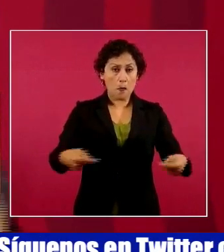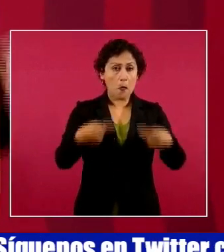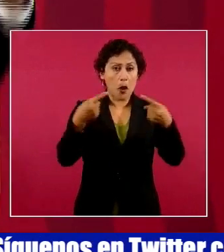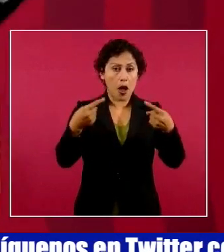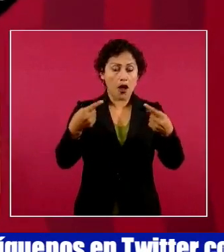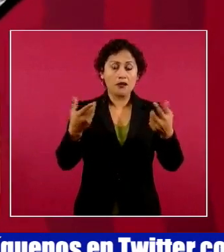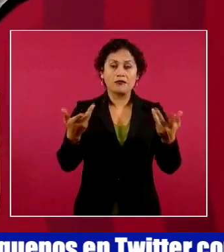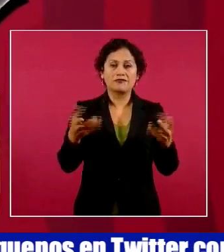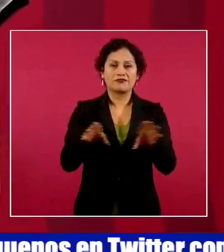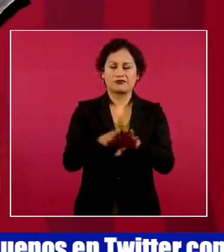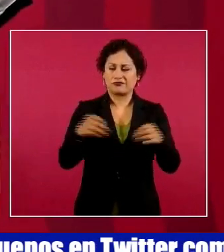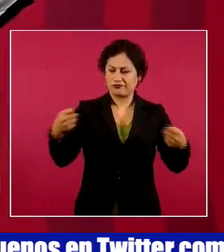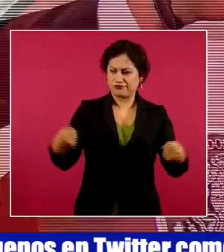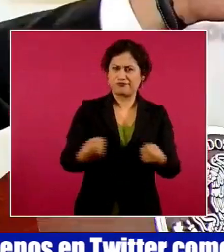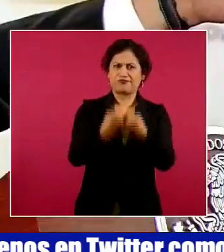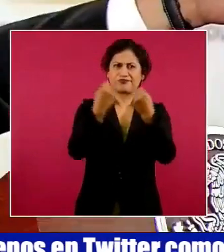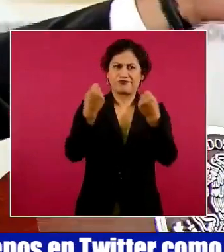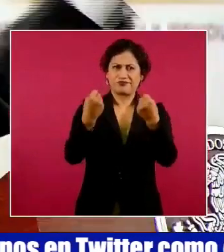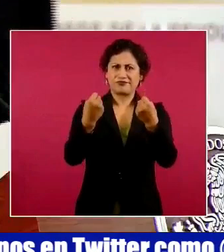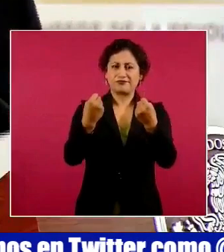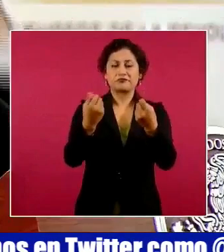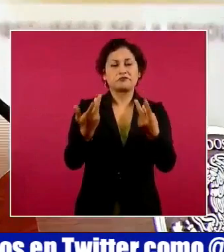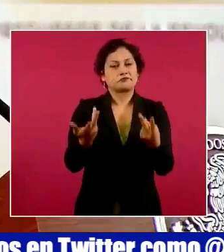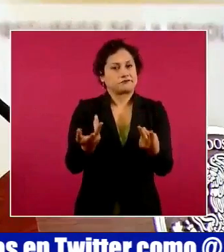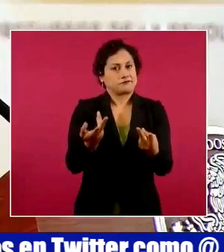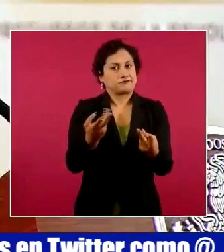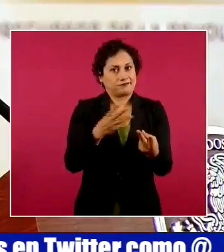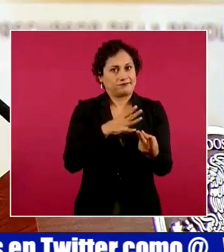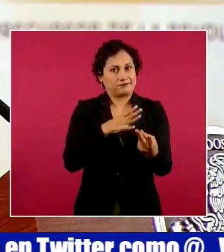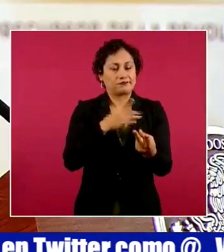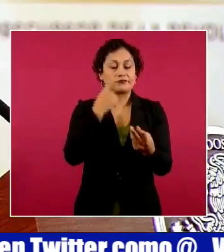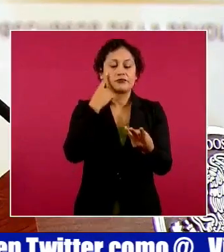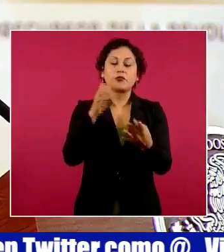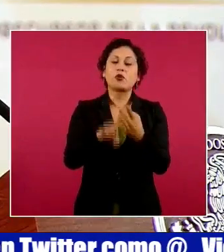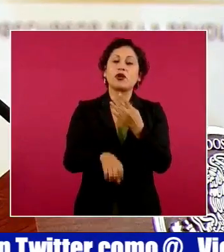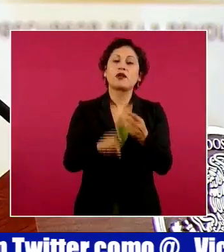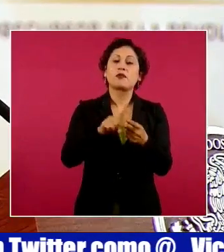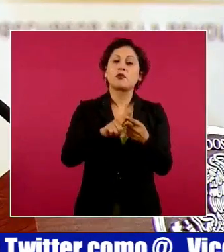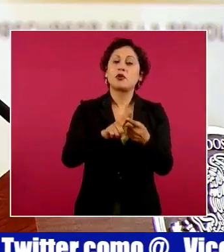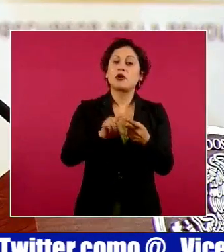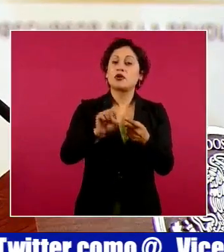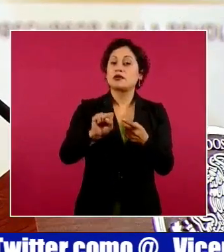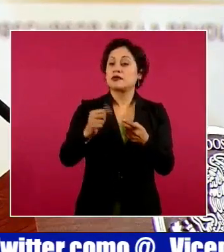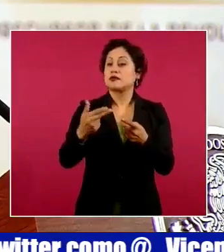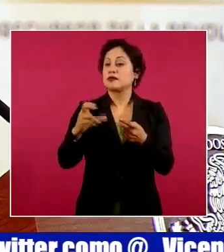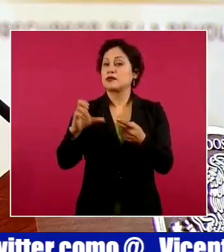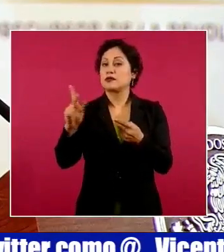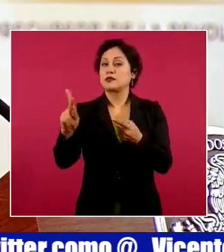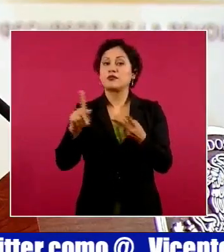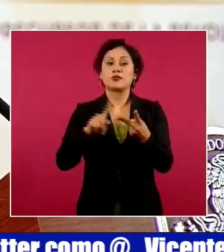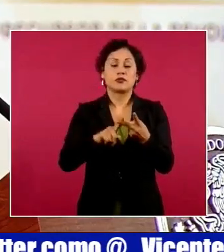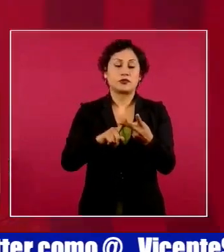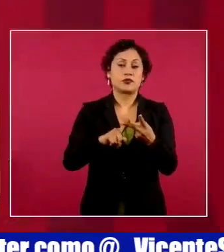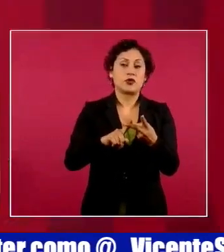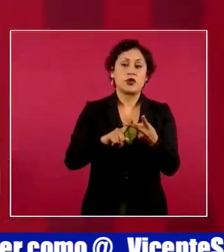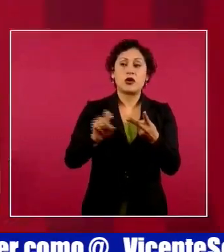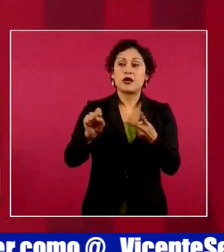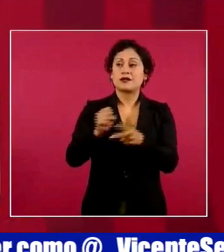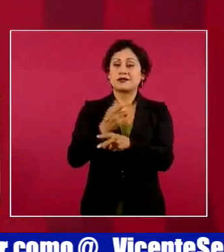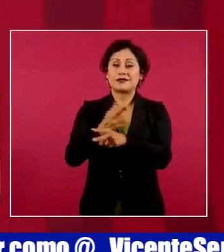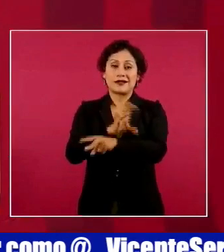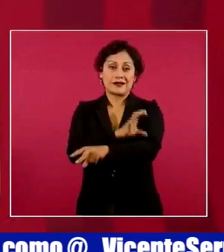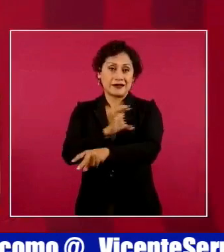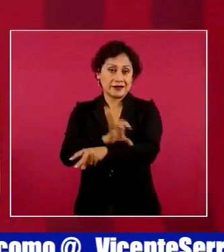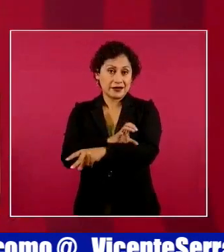sociales sobre asuntos aparentemente muy complejos. Dijo, muchos periodistas independientes tienen capacidad de síntesis para decir las